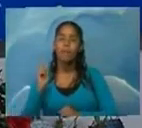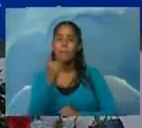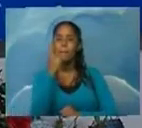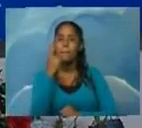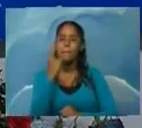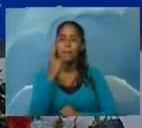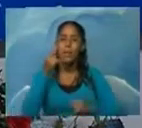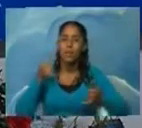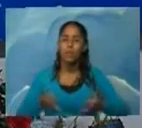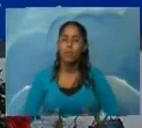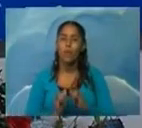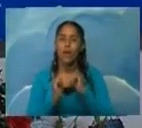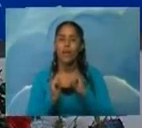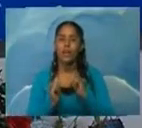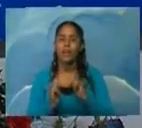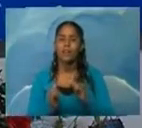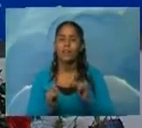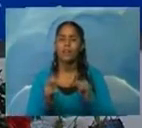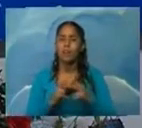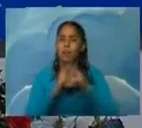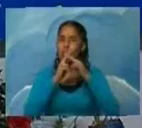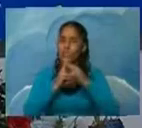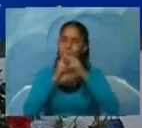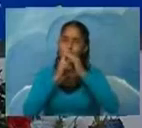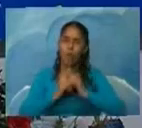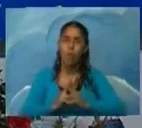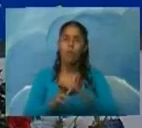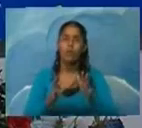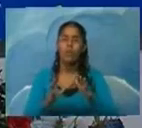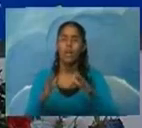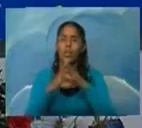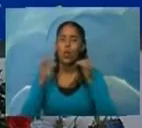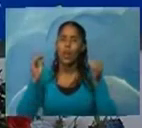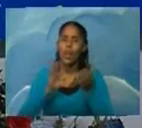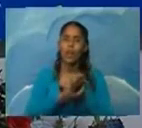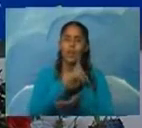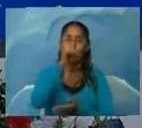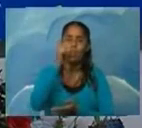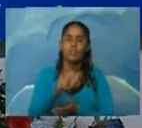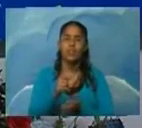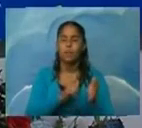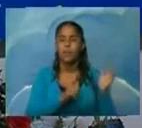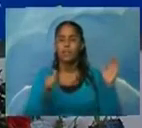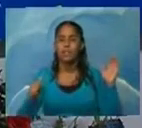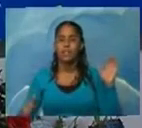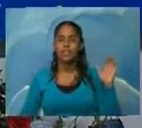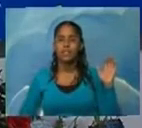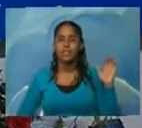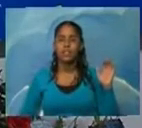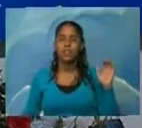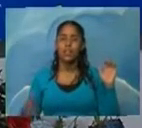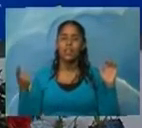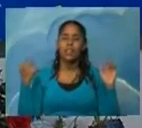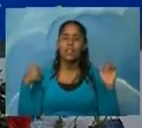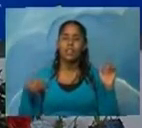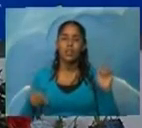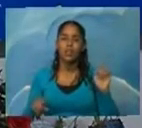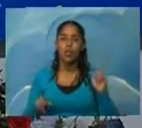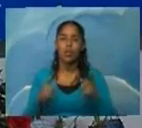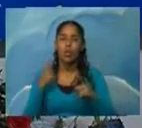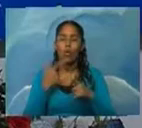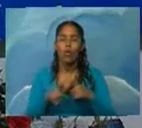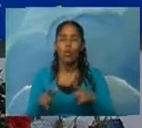mi primogénito, a mucha honra. Amén. La gloria sea para Amén. El Señor. Tengo otras muchachas